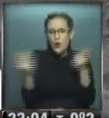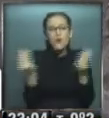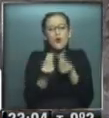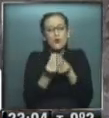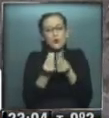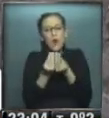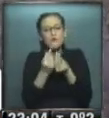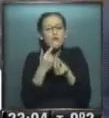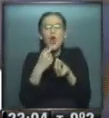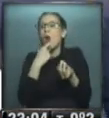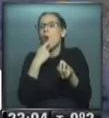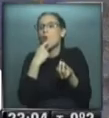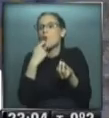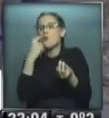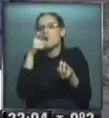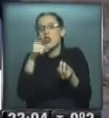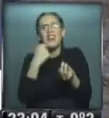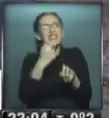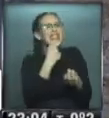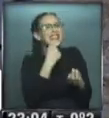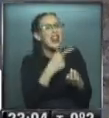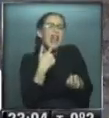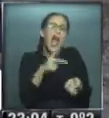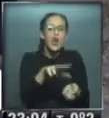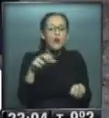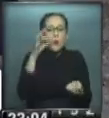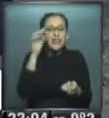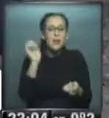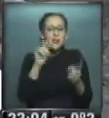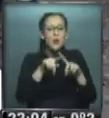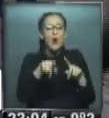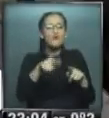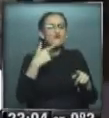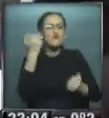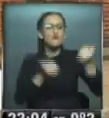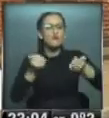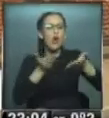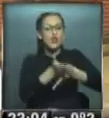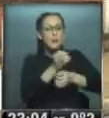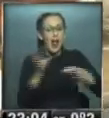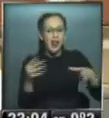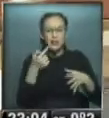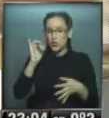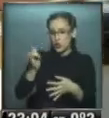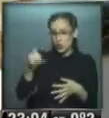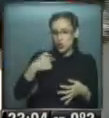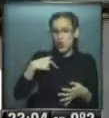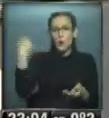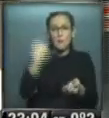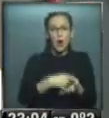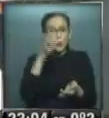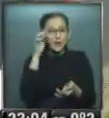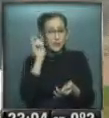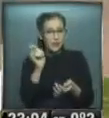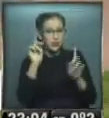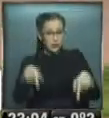bromeándolo le dijo, como había dejado el coche de este lado, le dijo, bueno, te cobro 20 pesos por cuidarte el coche. Y el hombre le respondió, dice, bueno, yo te cobro 20 pesos porque vos estás